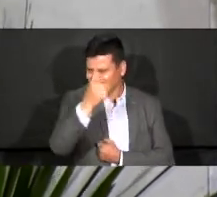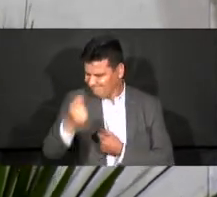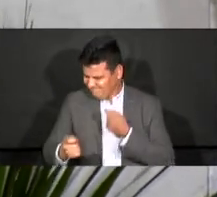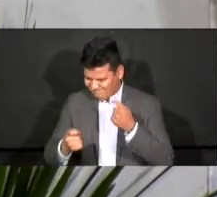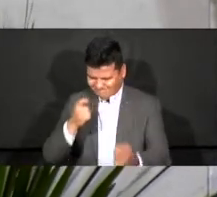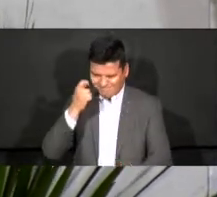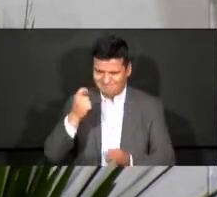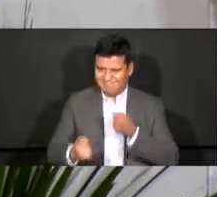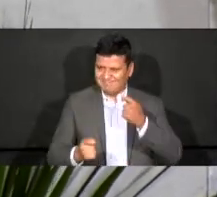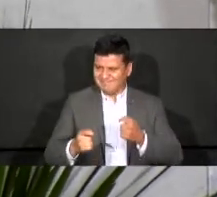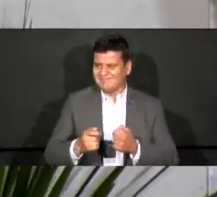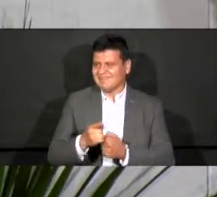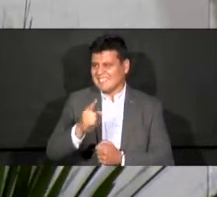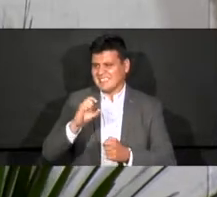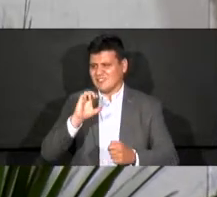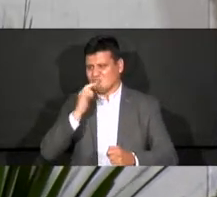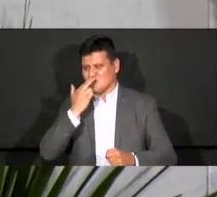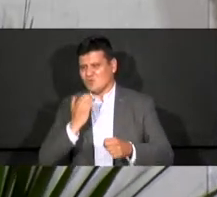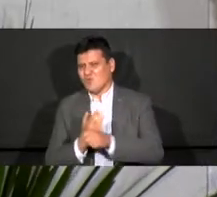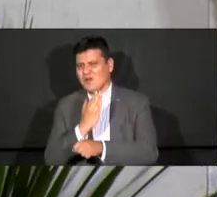encuentra nuestro estado.